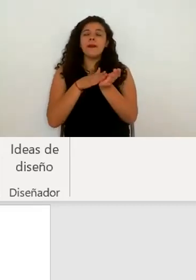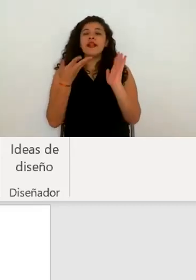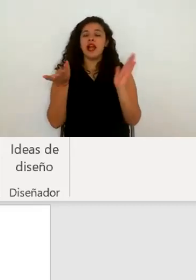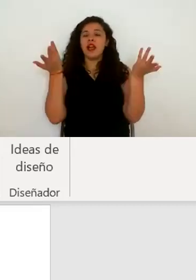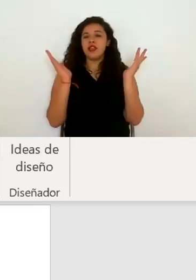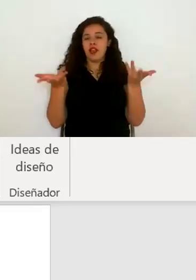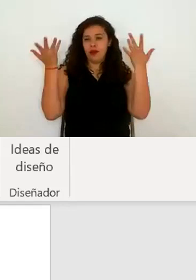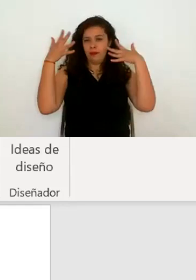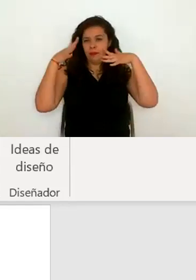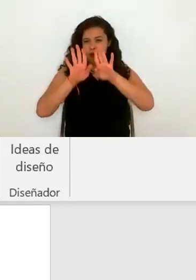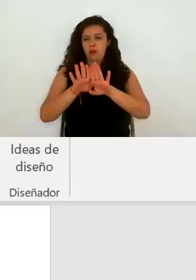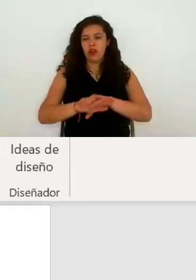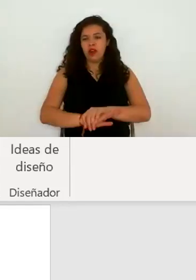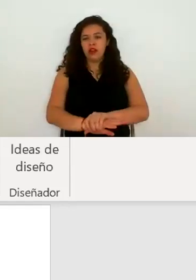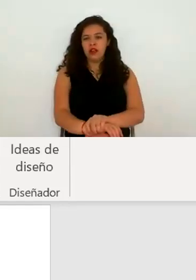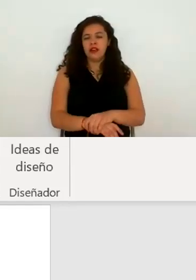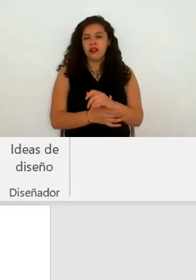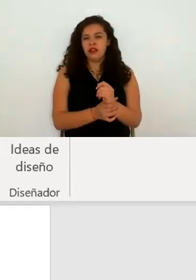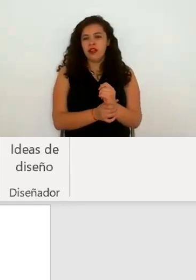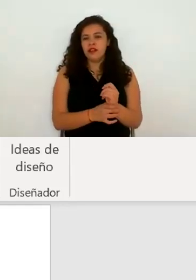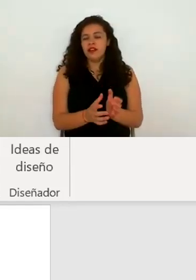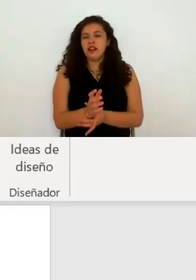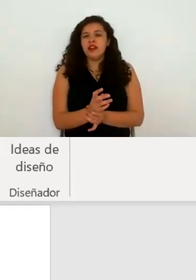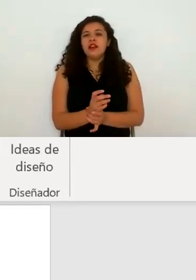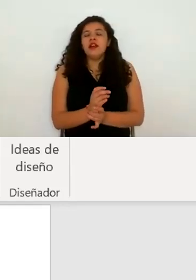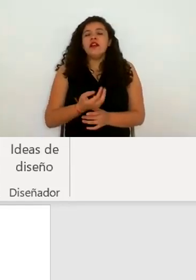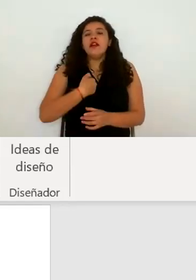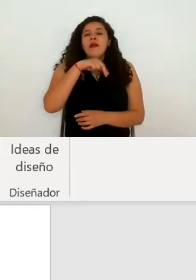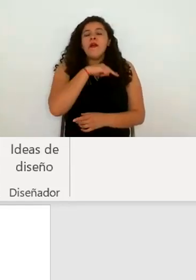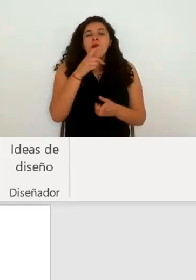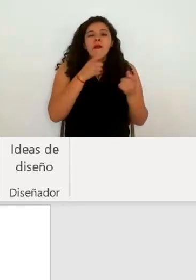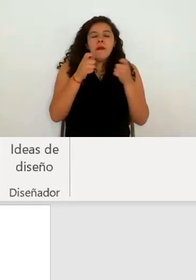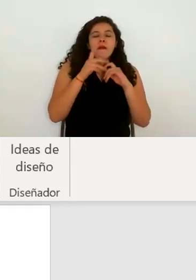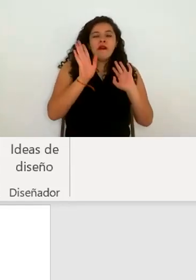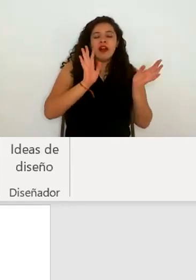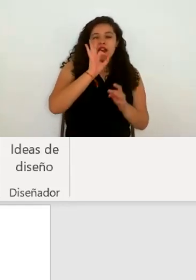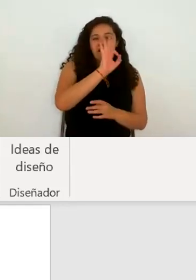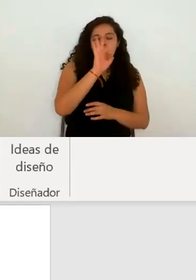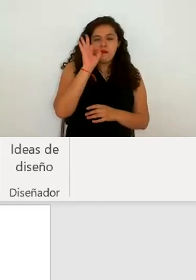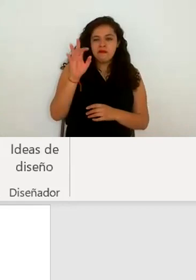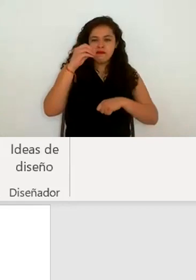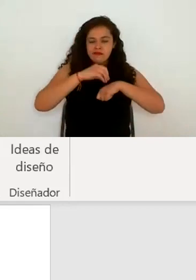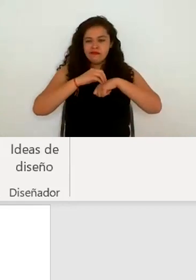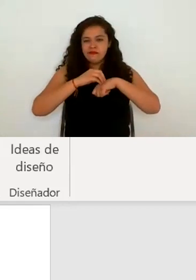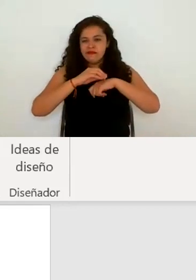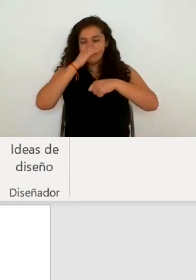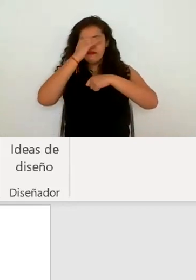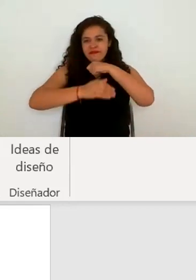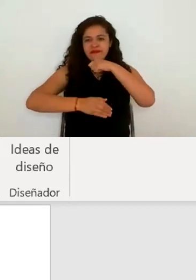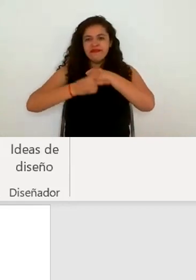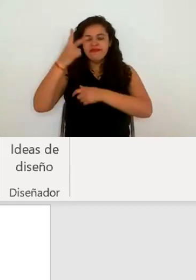cerrados. Entonces, vamos aquí a monitorear. Ustedes pusieron fechas de cierre en